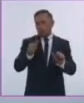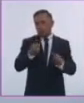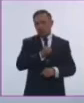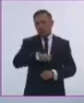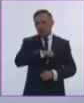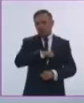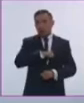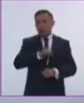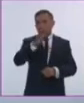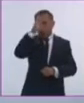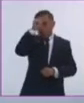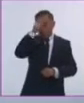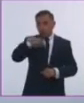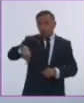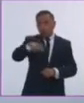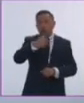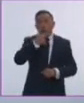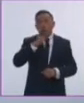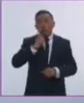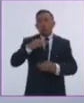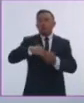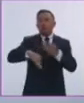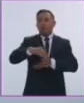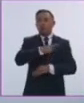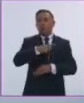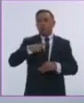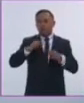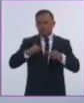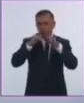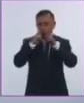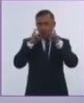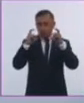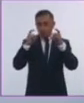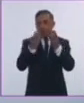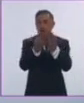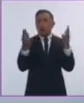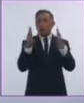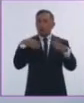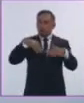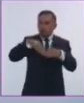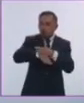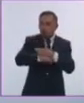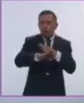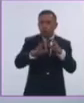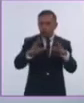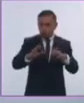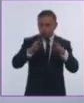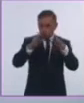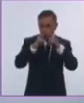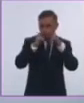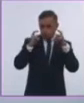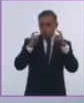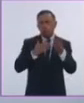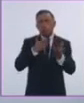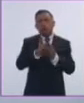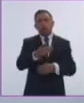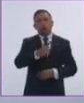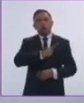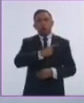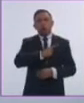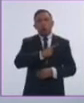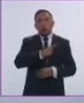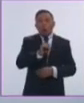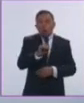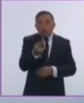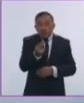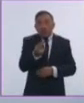llevar cubrebocas utilizarlo dentro de las casillas acudir sin compañía a menos que sea absolutamente necesario